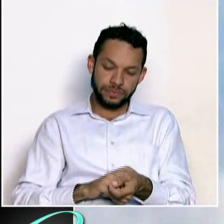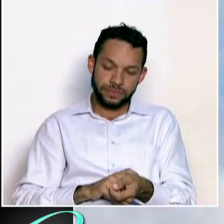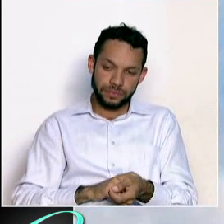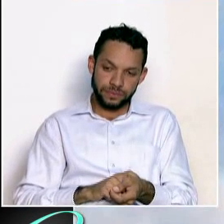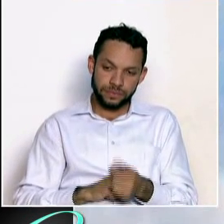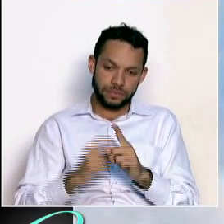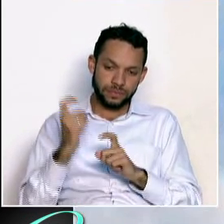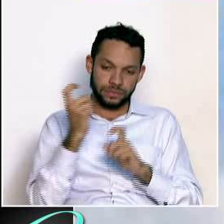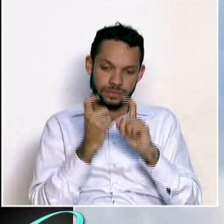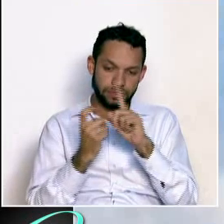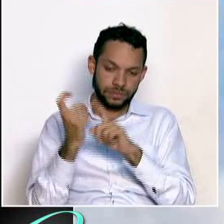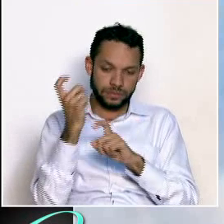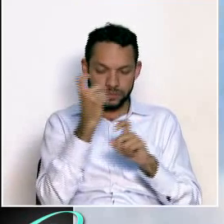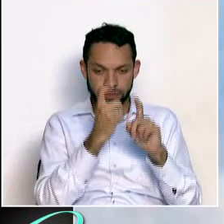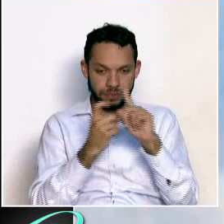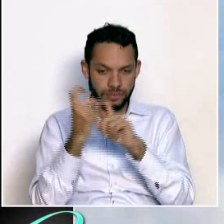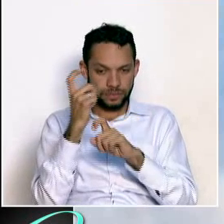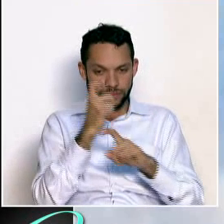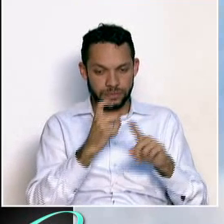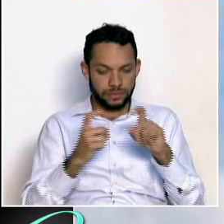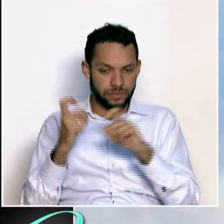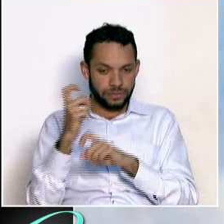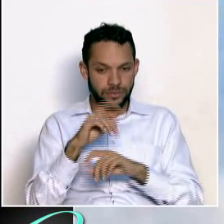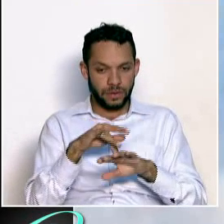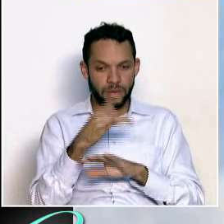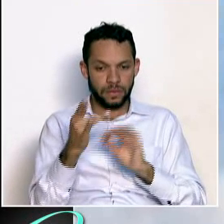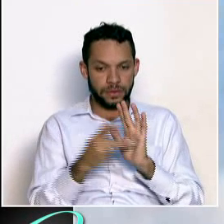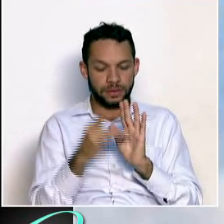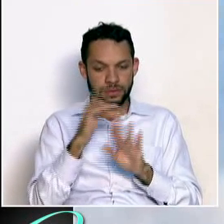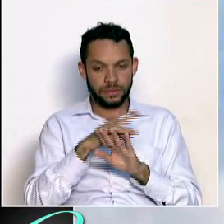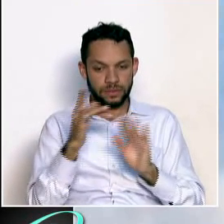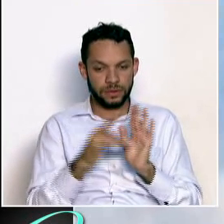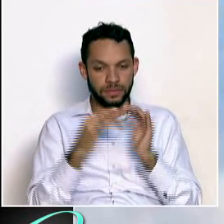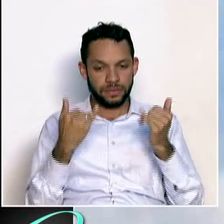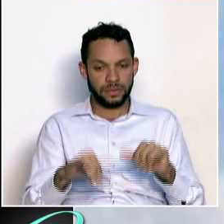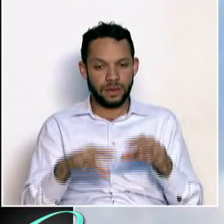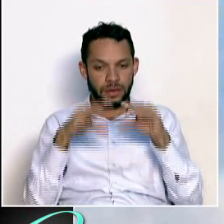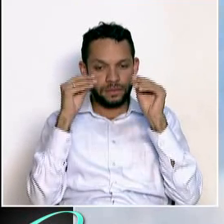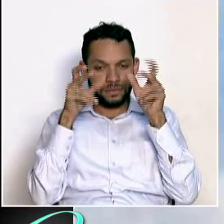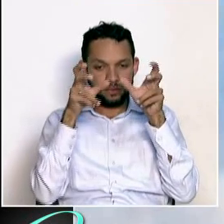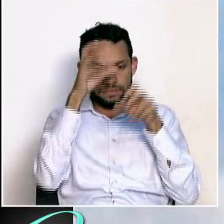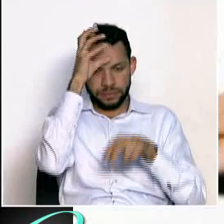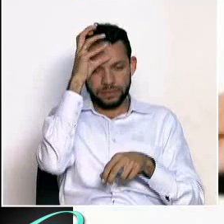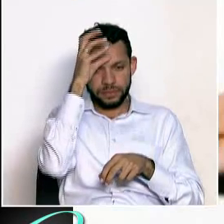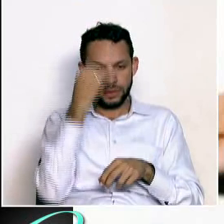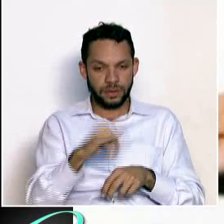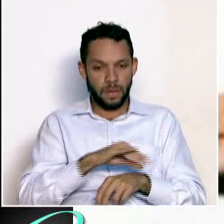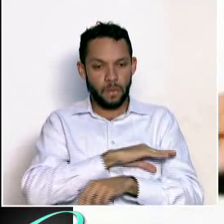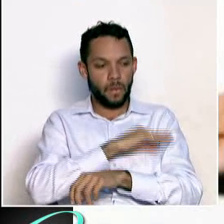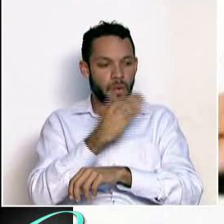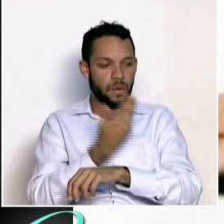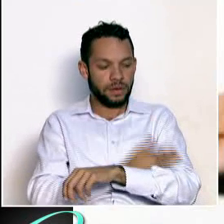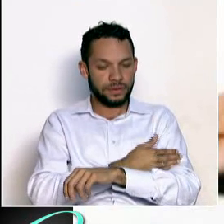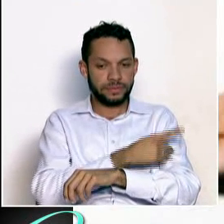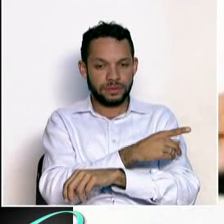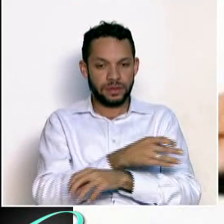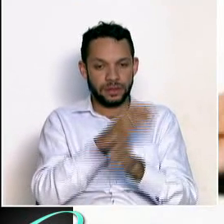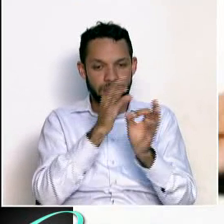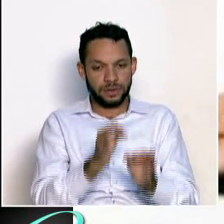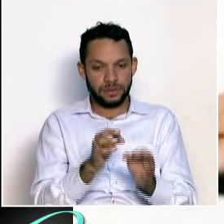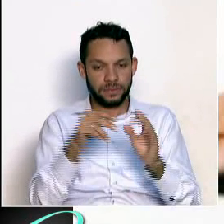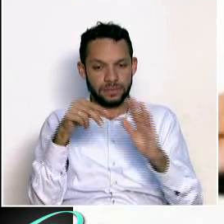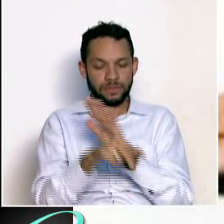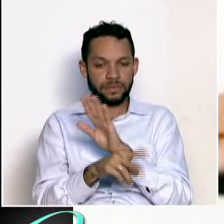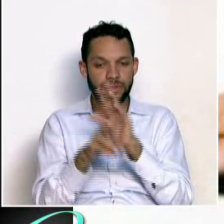su inconsciente, donde reside toda la sabiduría, todo el conocimiento y todo el potencial energético de